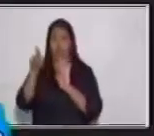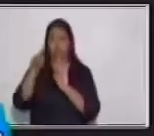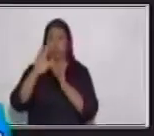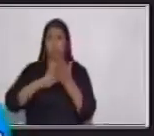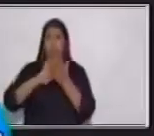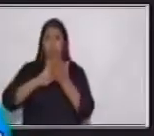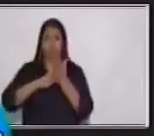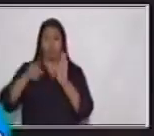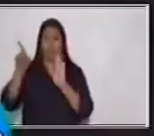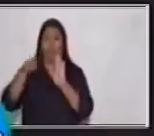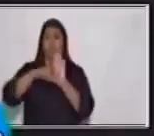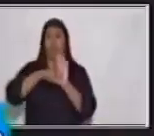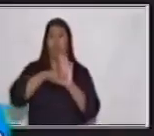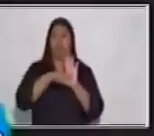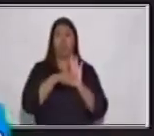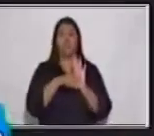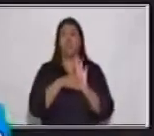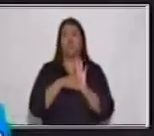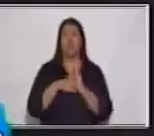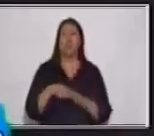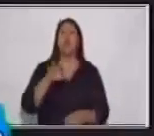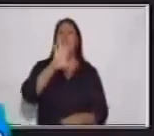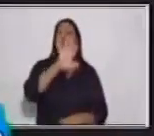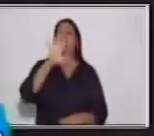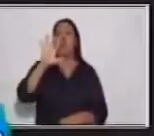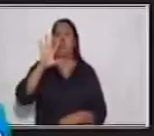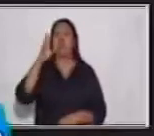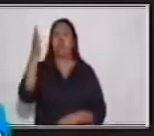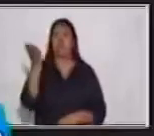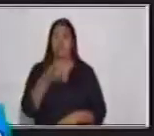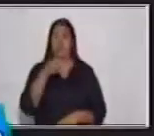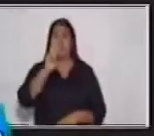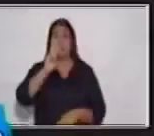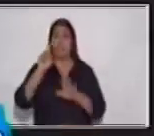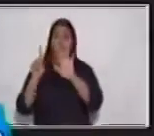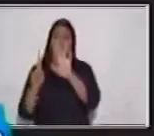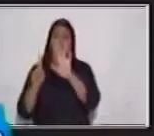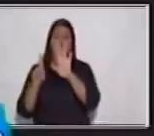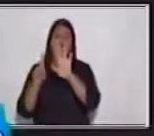ese es menos 11, 36, 55 sobre 36 más